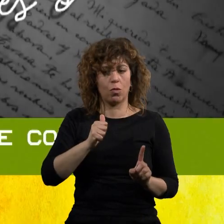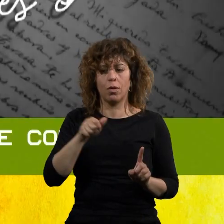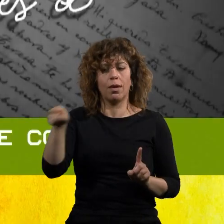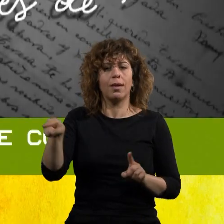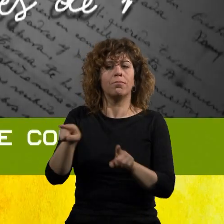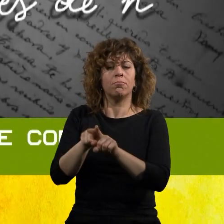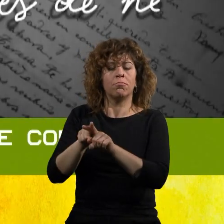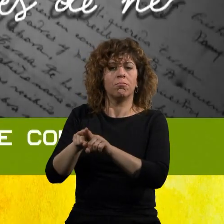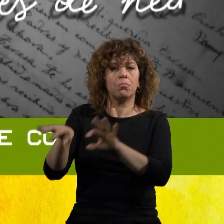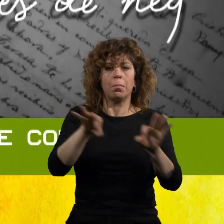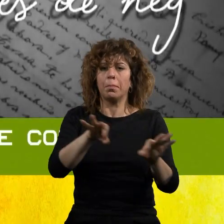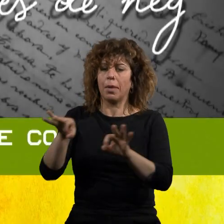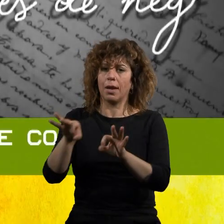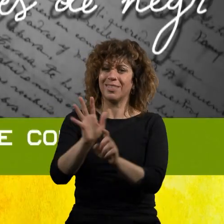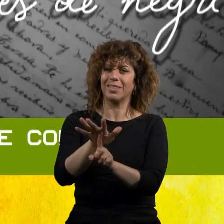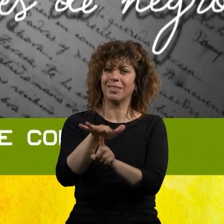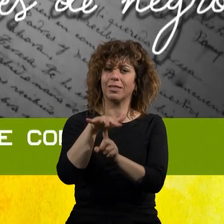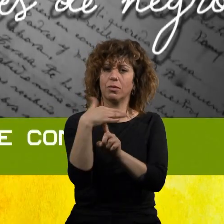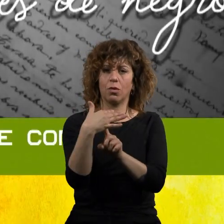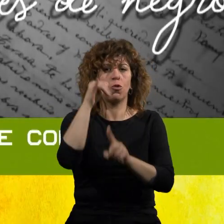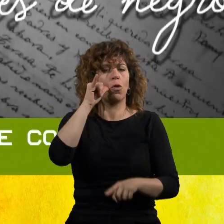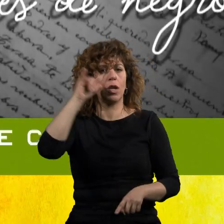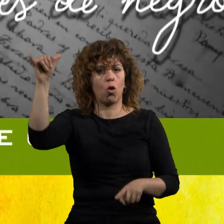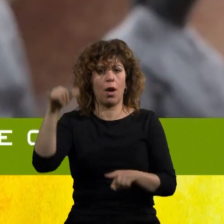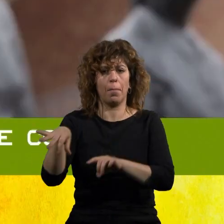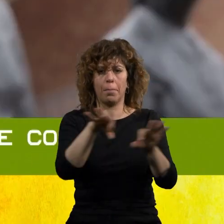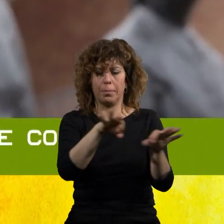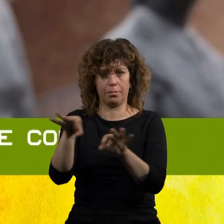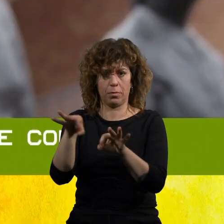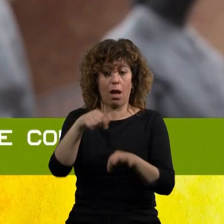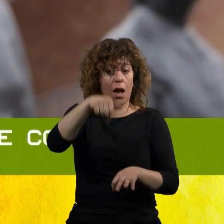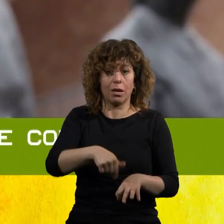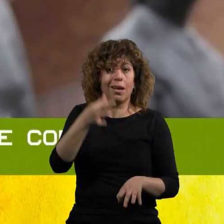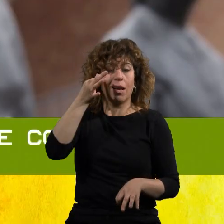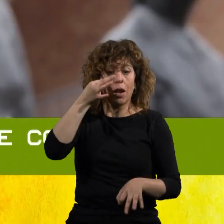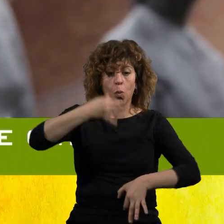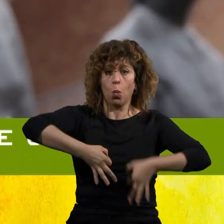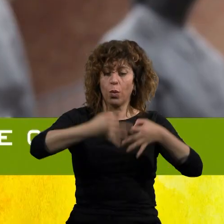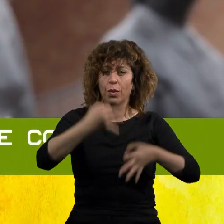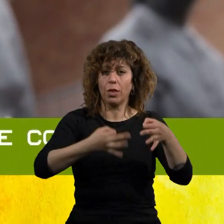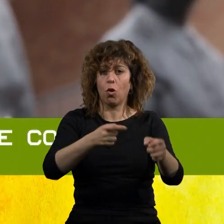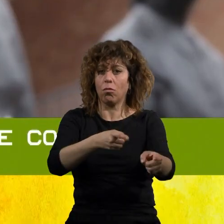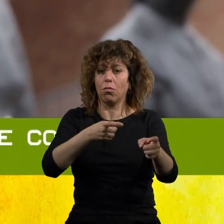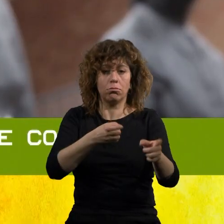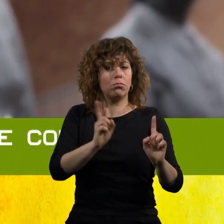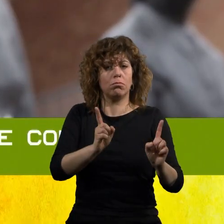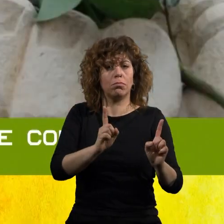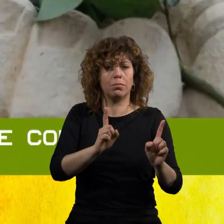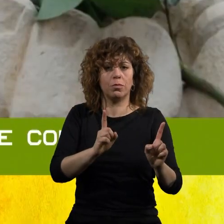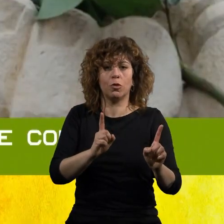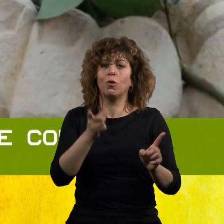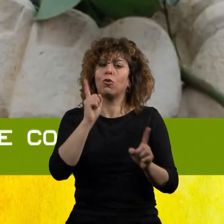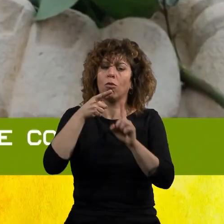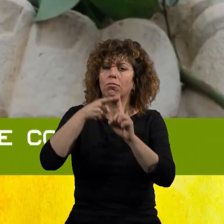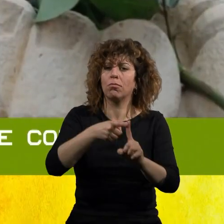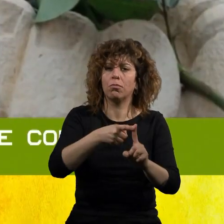preparar un panorama de lo que evidentemente había pasado en La Rioja, en la retaguardia, que aquí no hubo juicios, ni hubo más que sacarles los